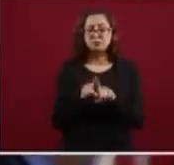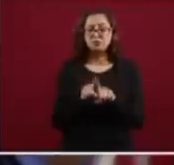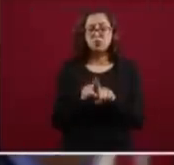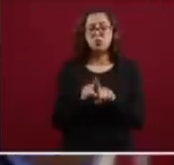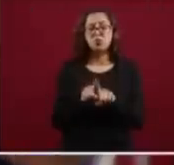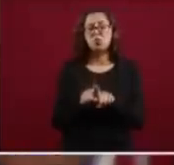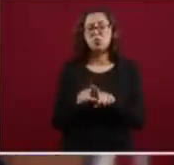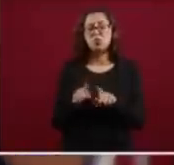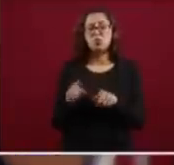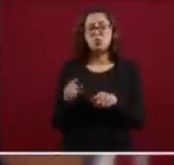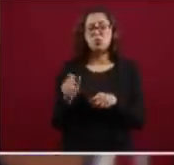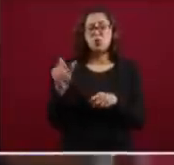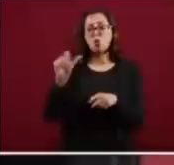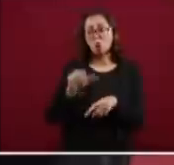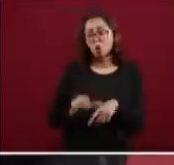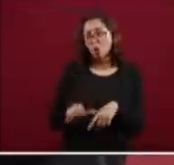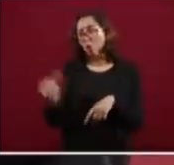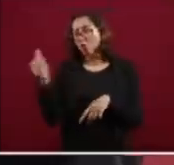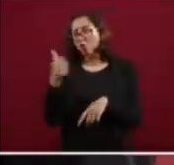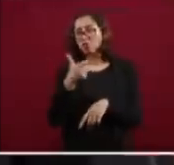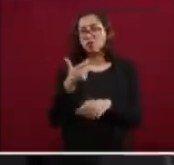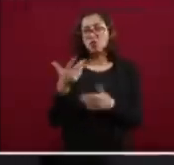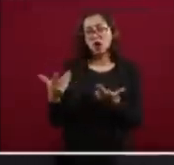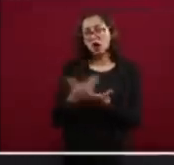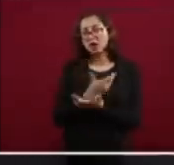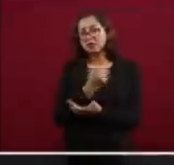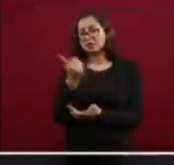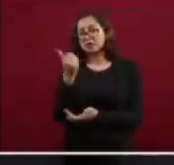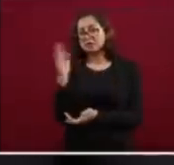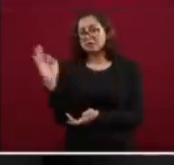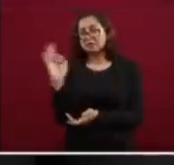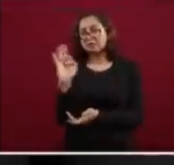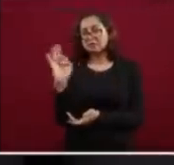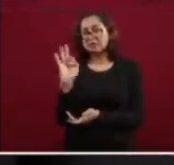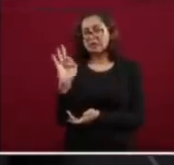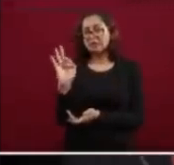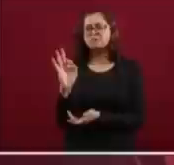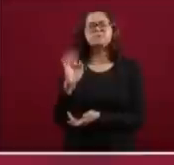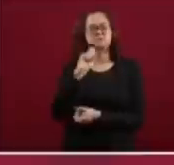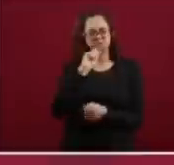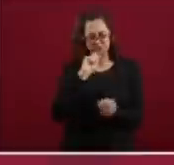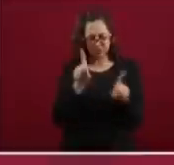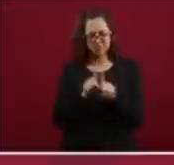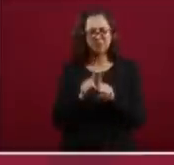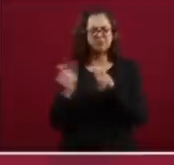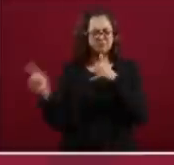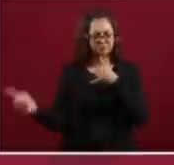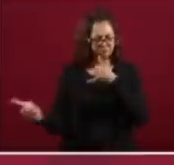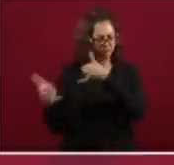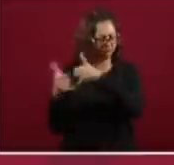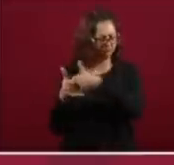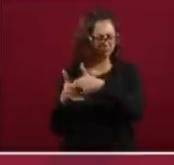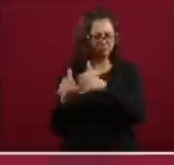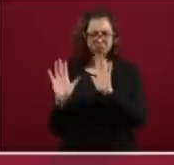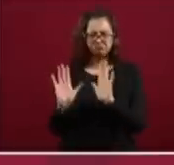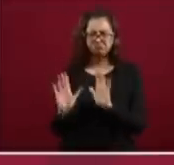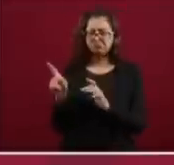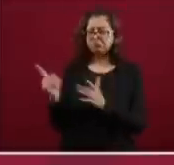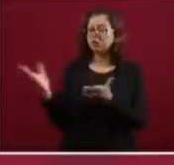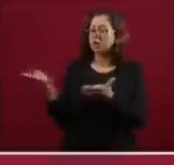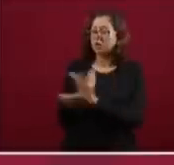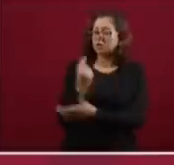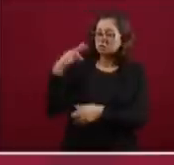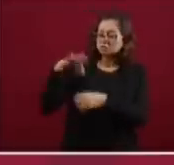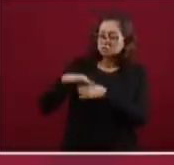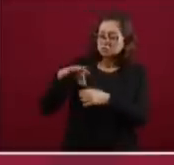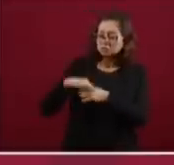d y otros candidatos que triunfan en procesos democráticos